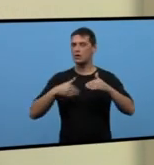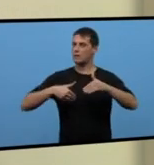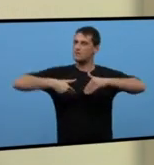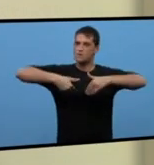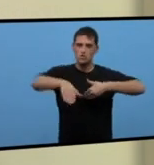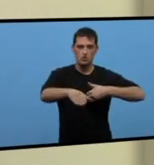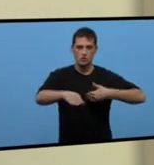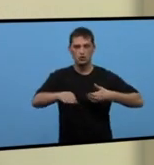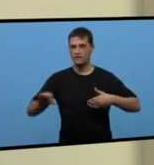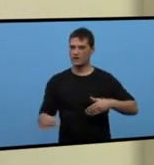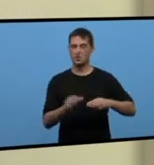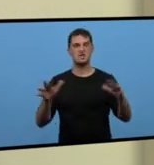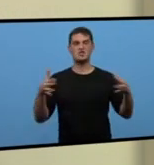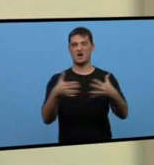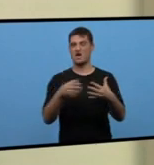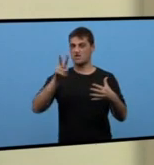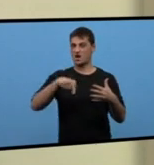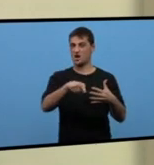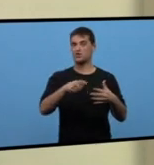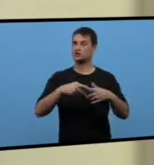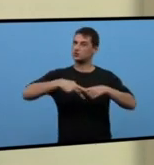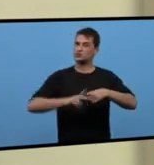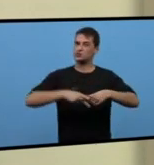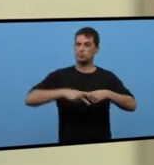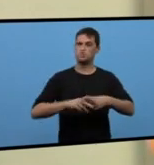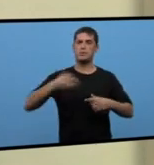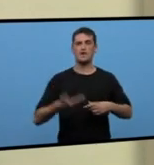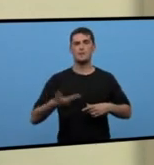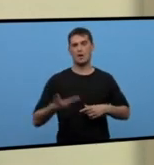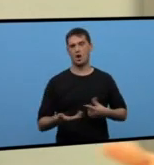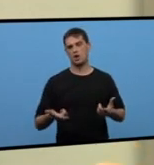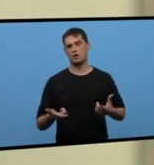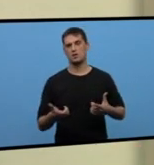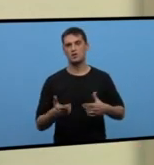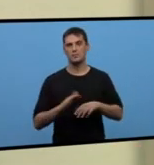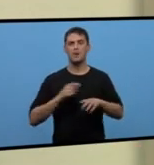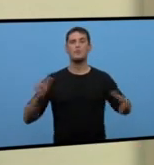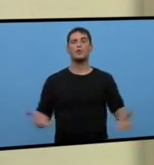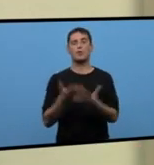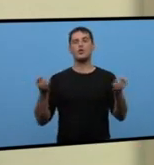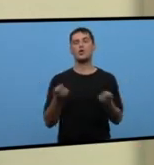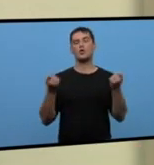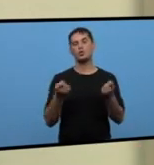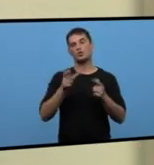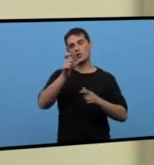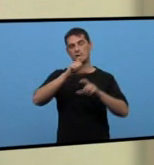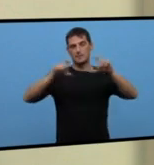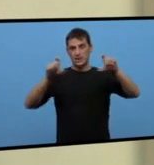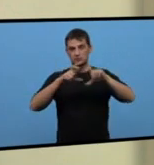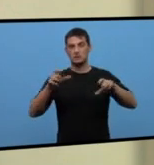es que Internet se convierta en el principal medio de promoción de una empresa